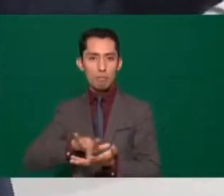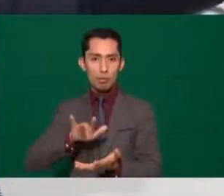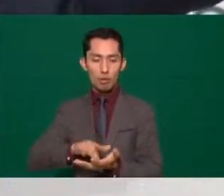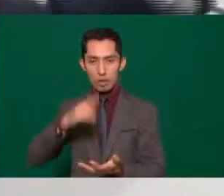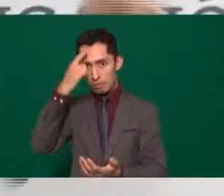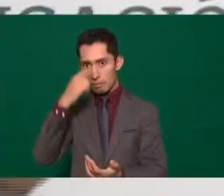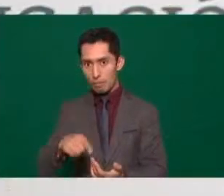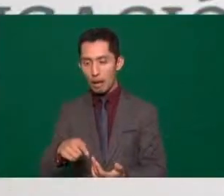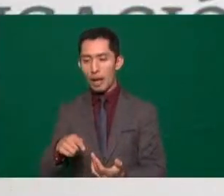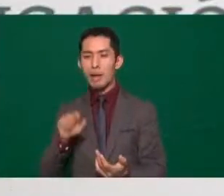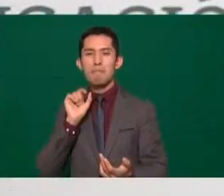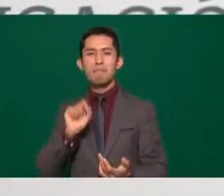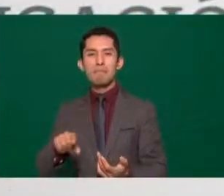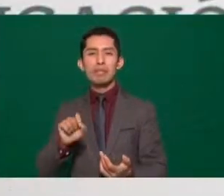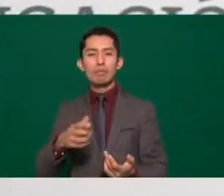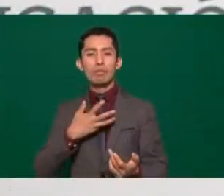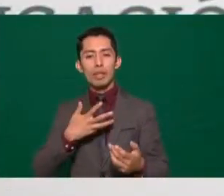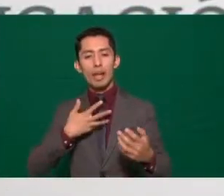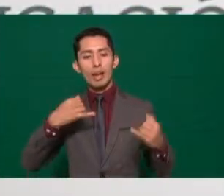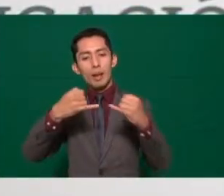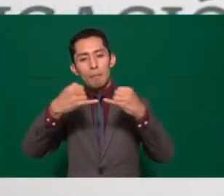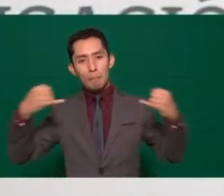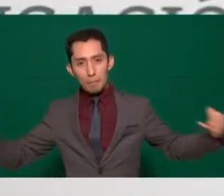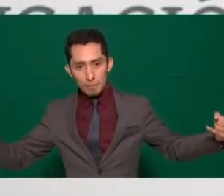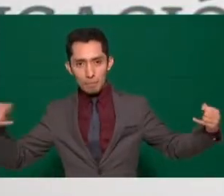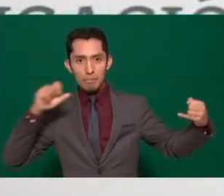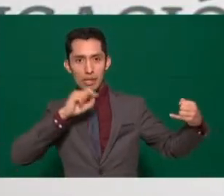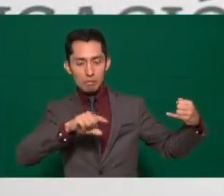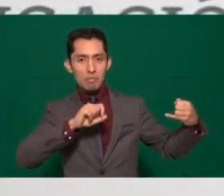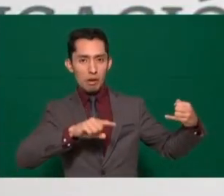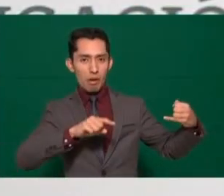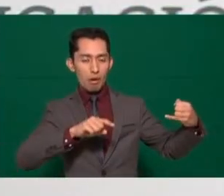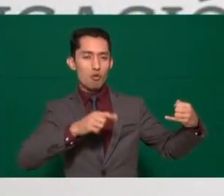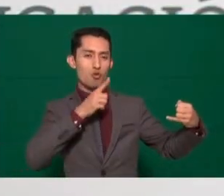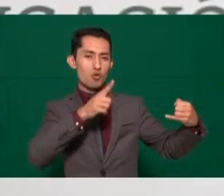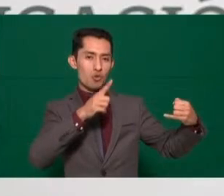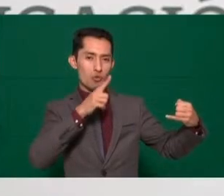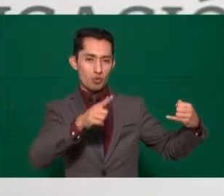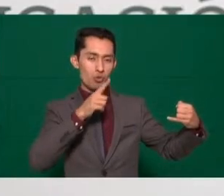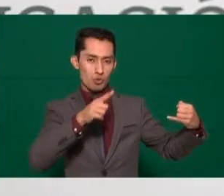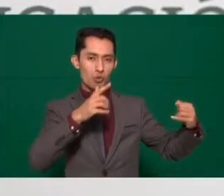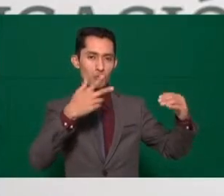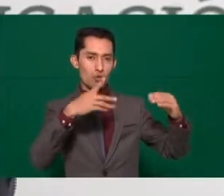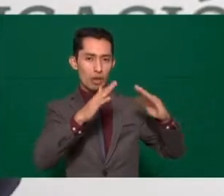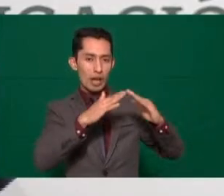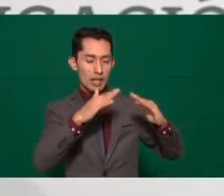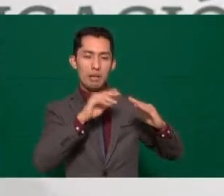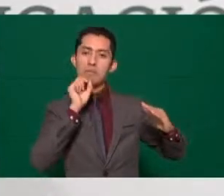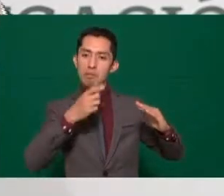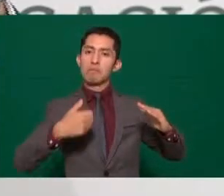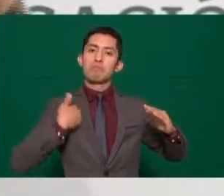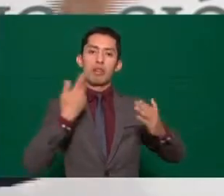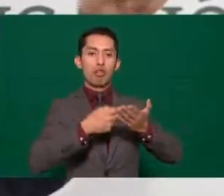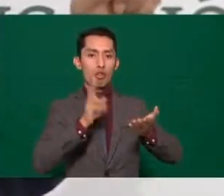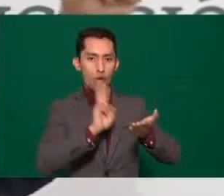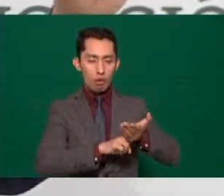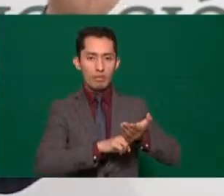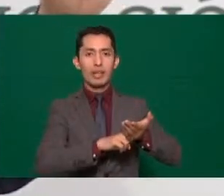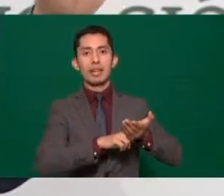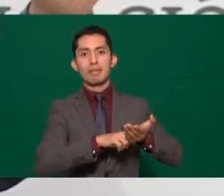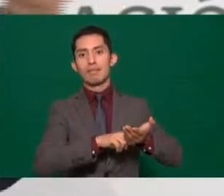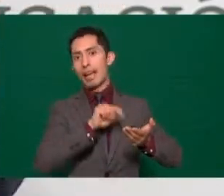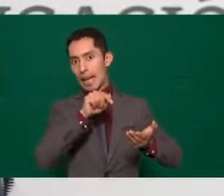de la red eléctrica, sobre todo la fibra